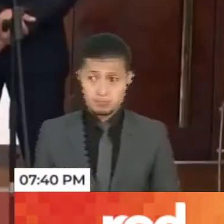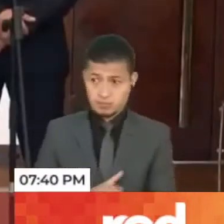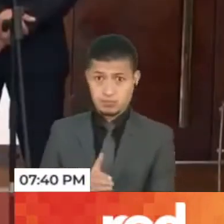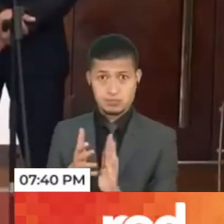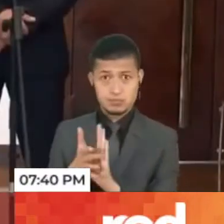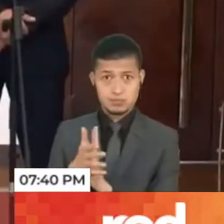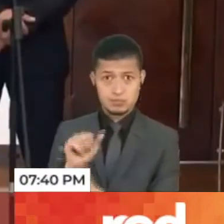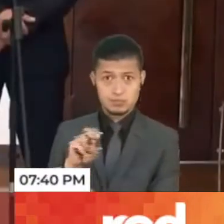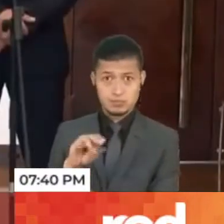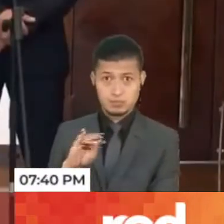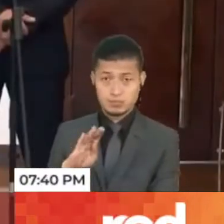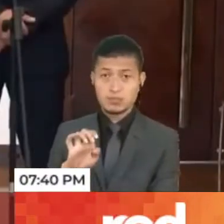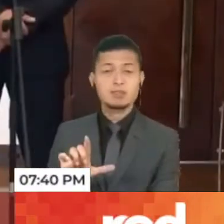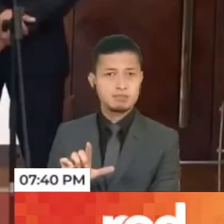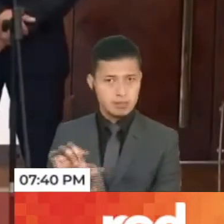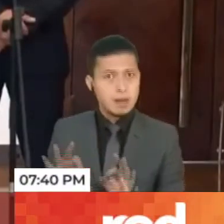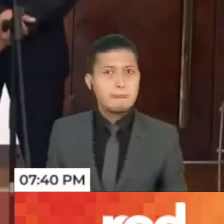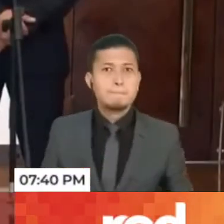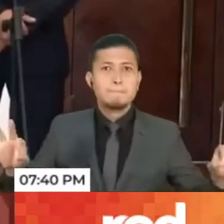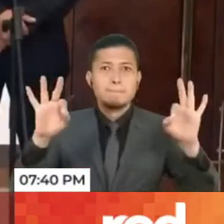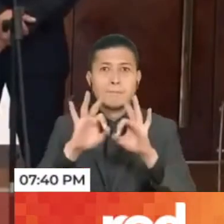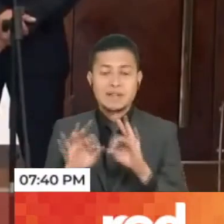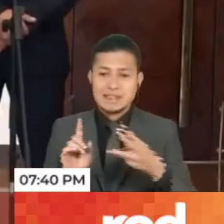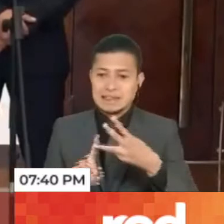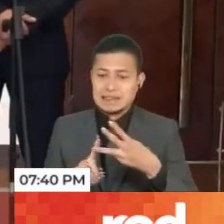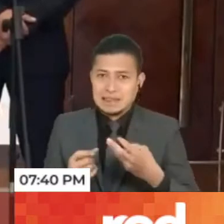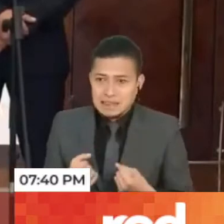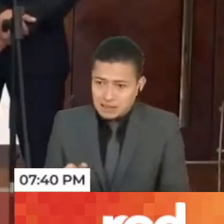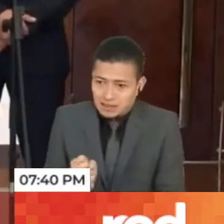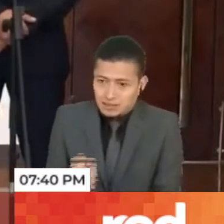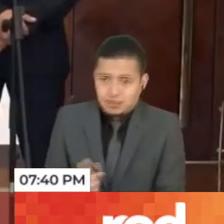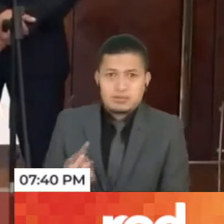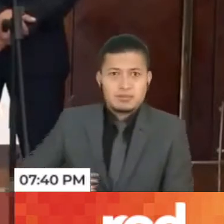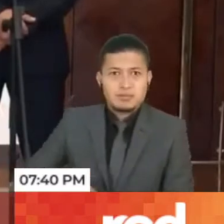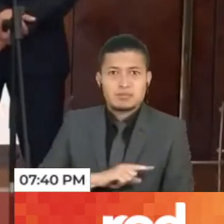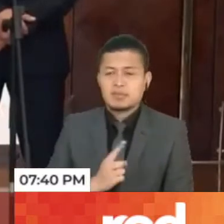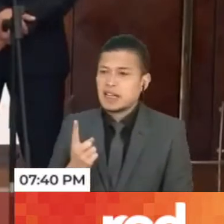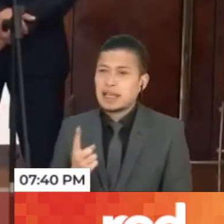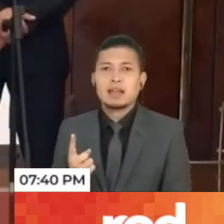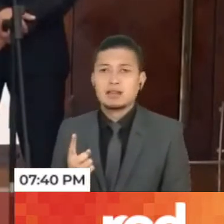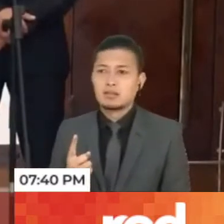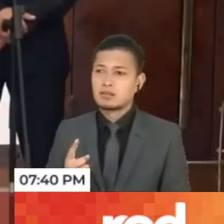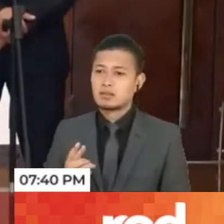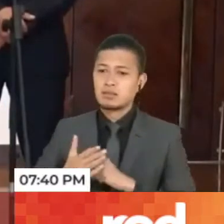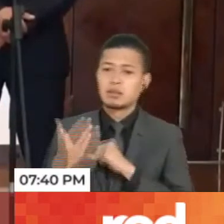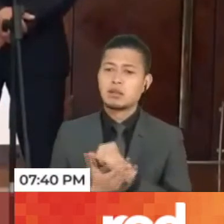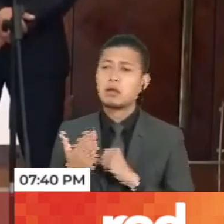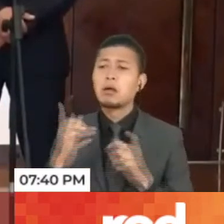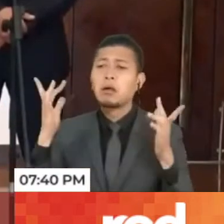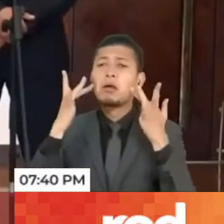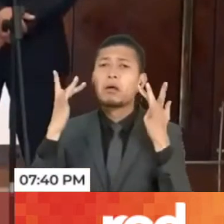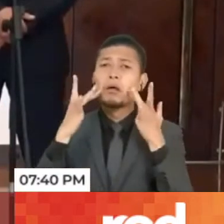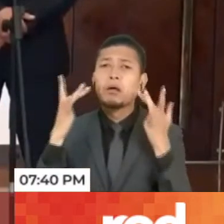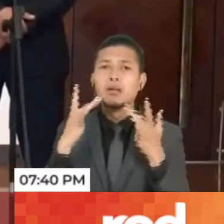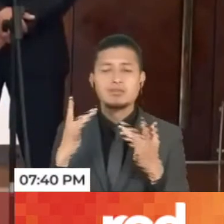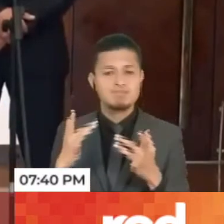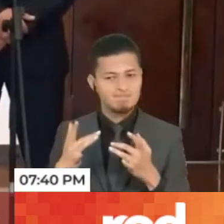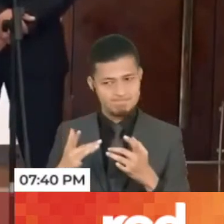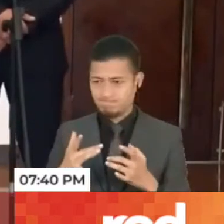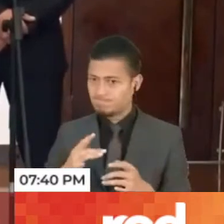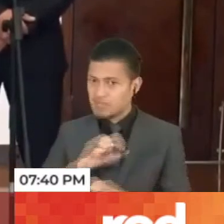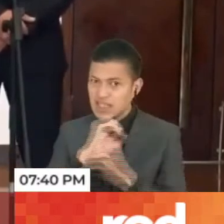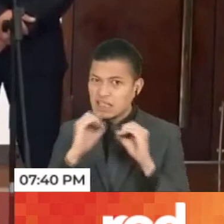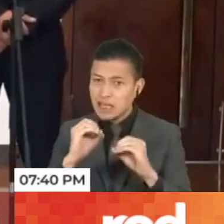es el tercer ingrediente clave en el que seguiremos trabajando que nadie crea aquí que puede violar la tranquilidad